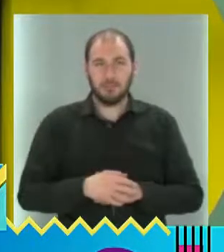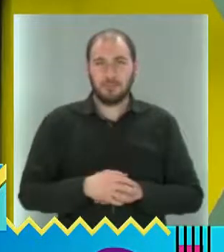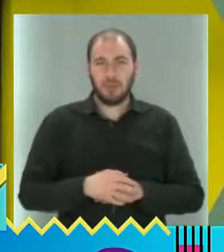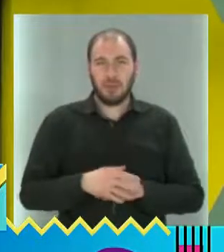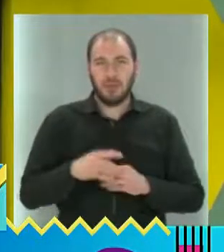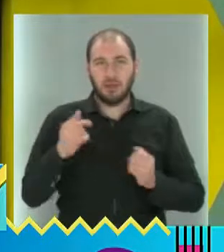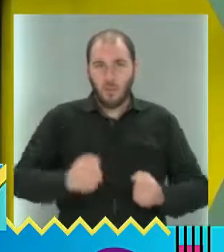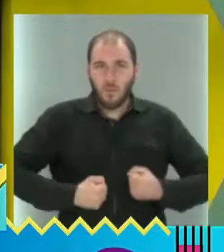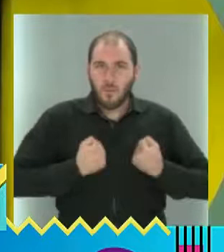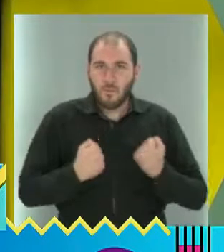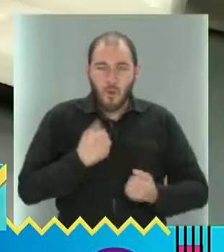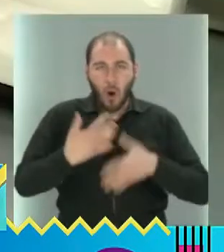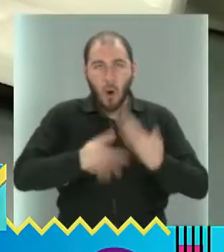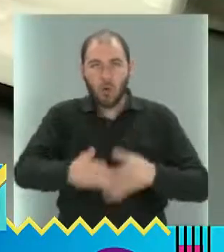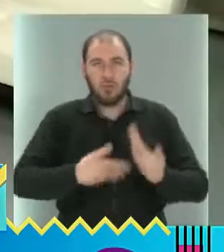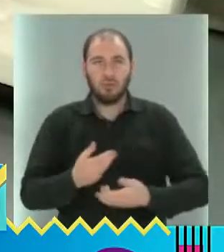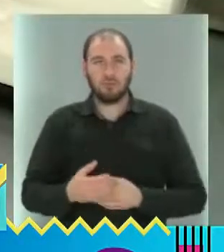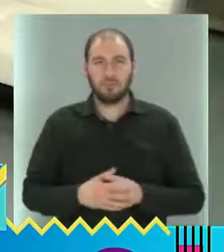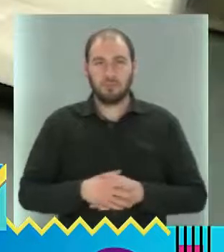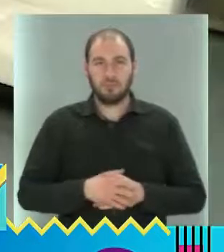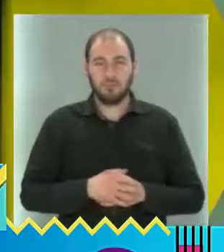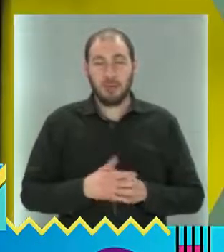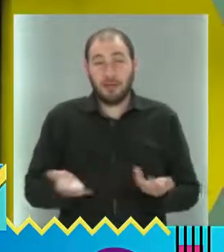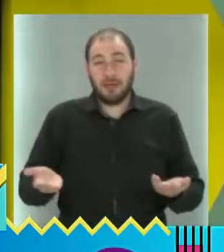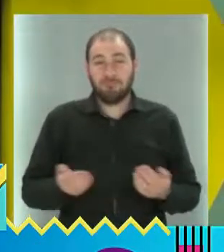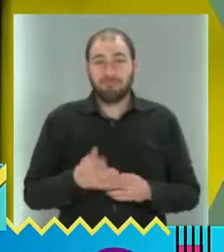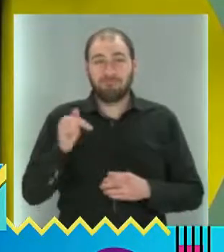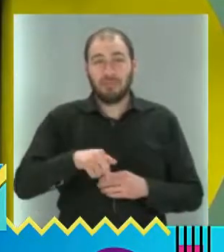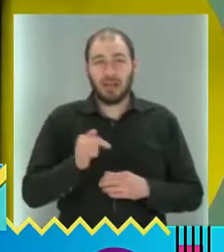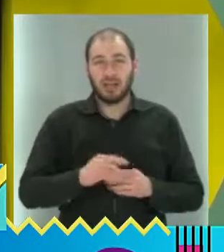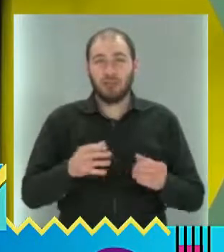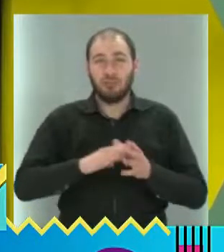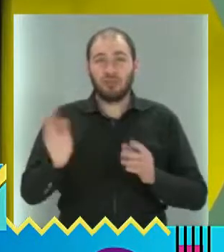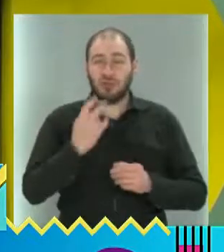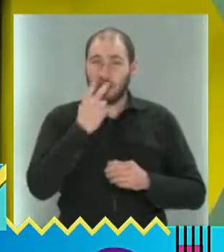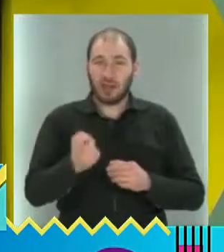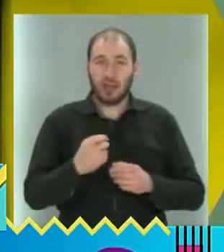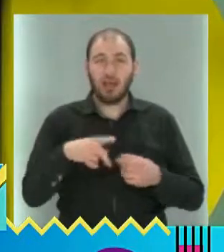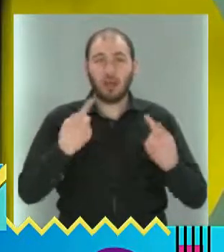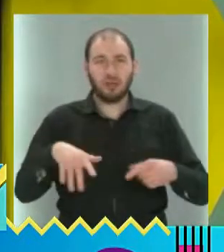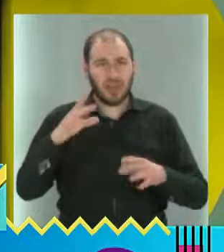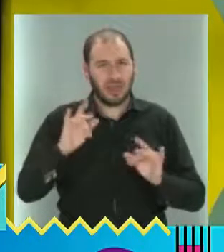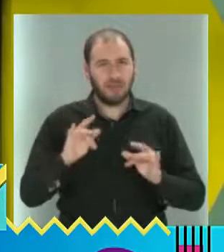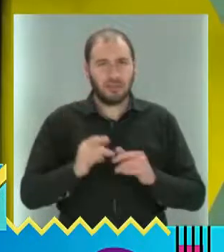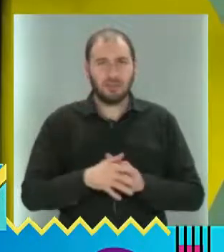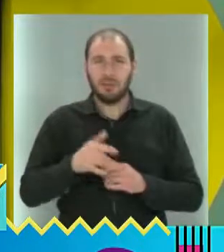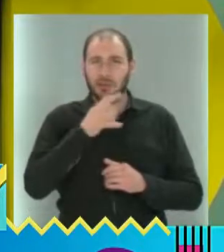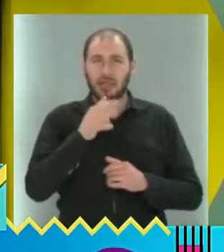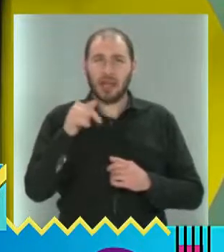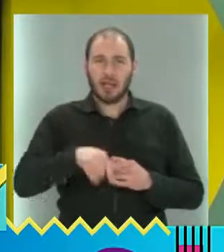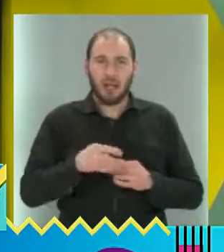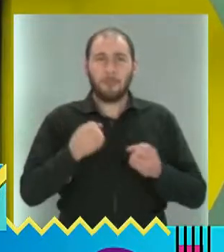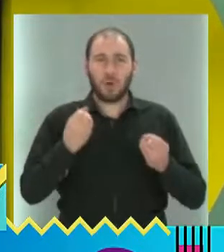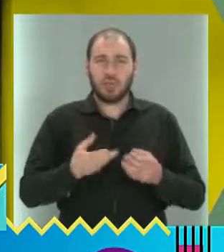una potenciación, digamos, del efecto. Y bueno, realmente ha puesto a todo el sistema energético en una situación bastante complicada. Yo creo que fue una de las